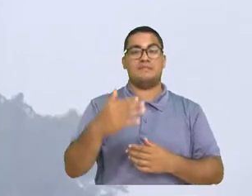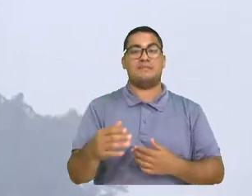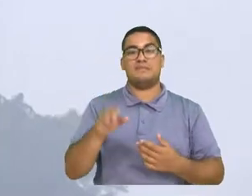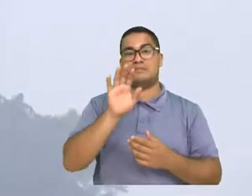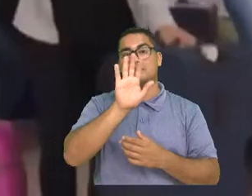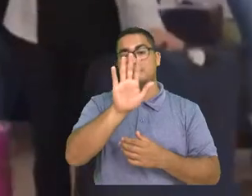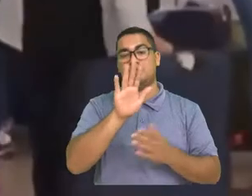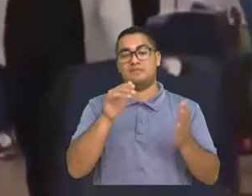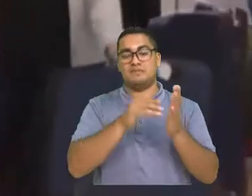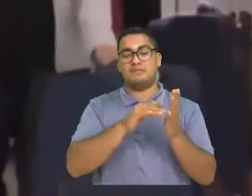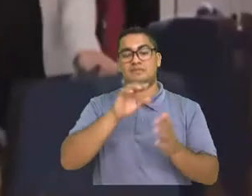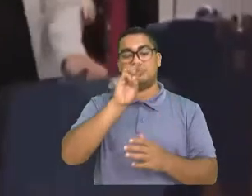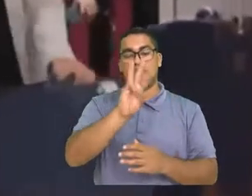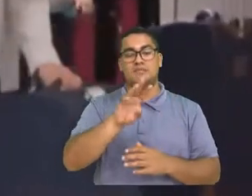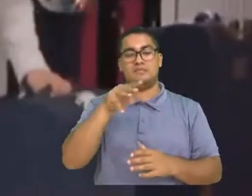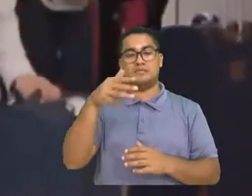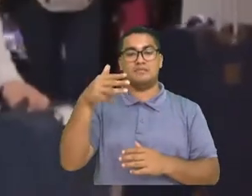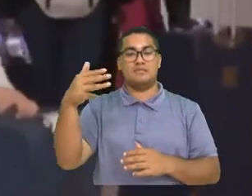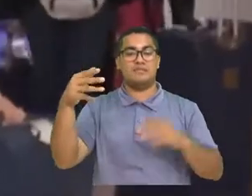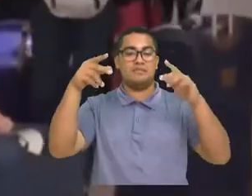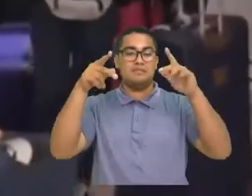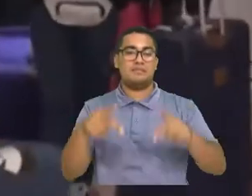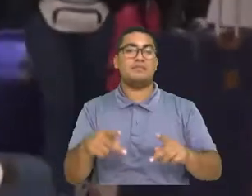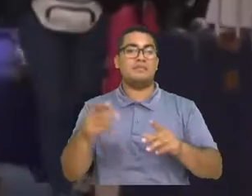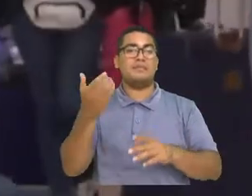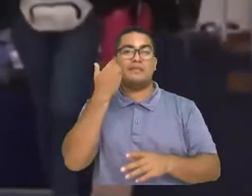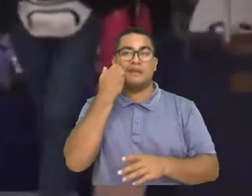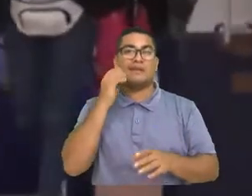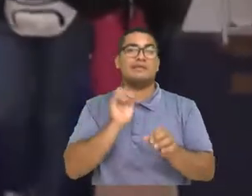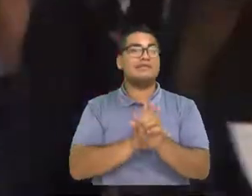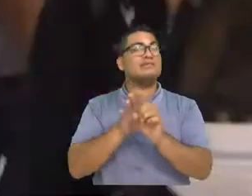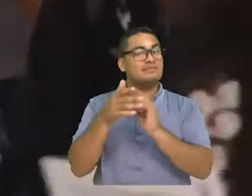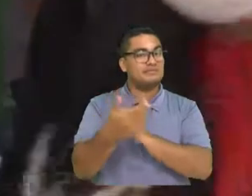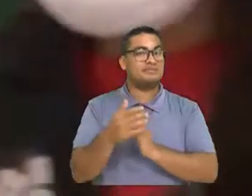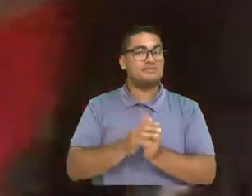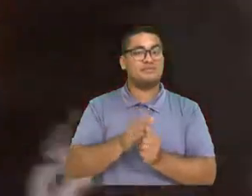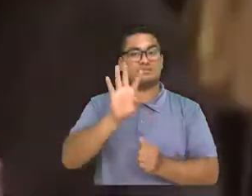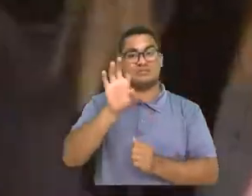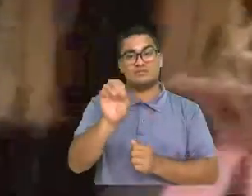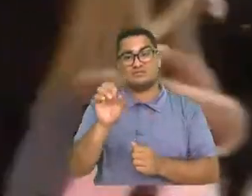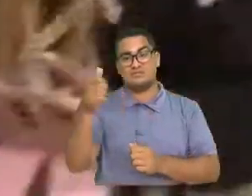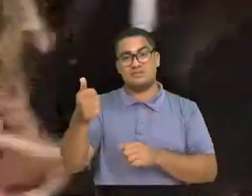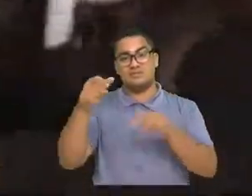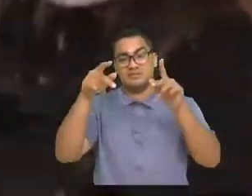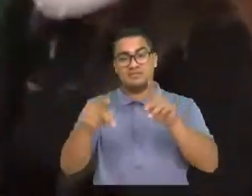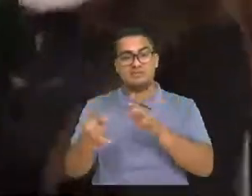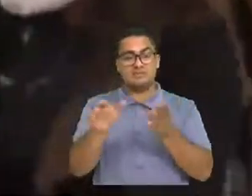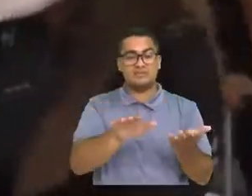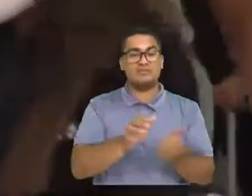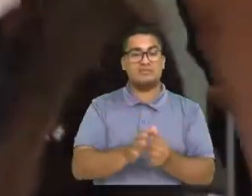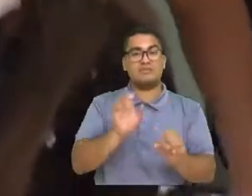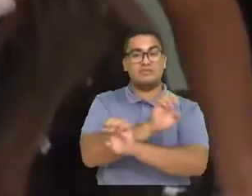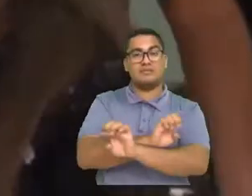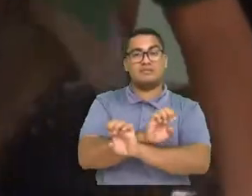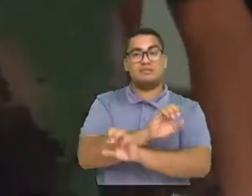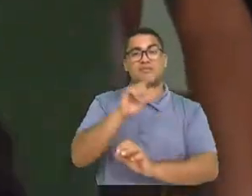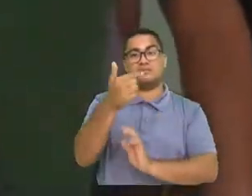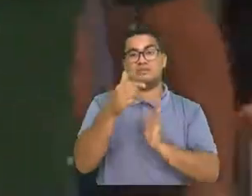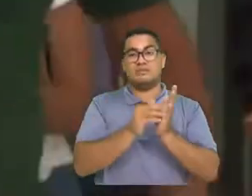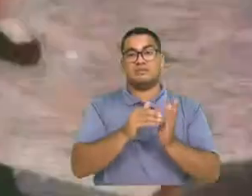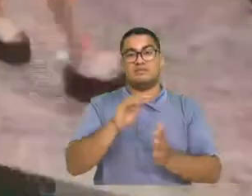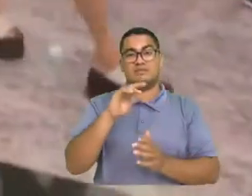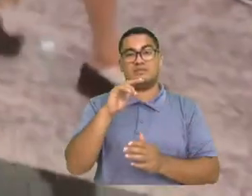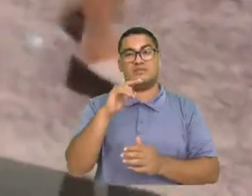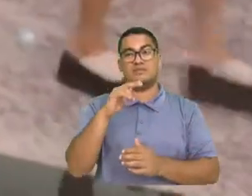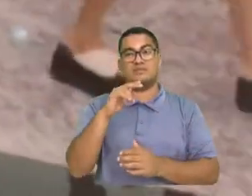los 5.399 casos confirmados y las 406 muertes. Ecuador suma ya